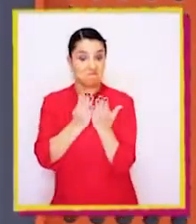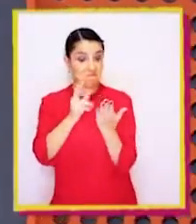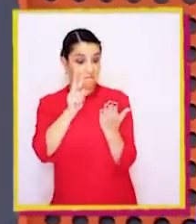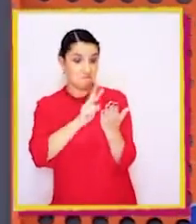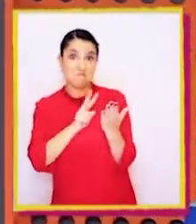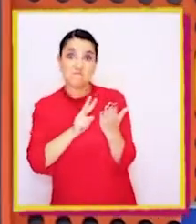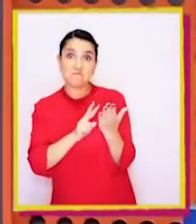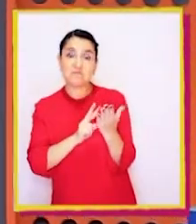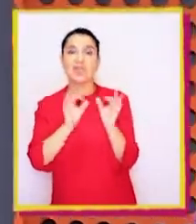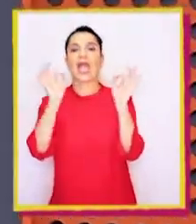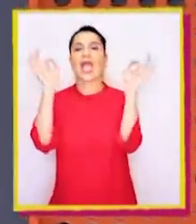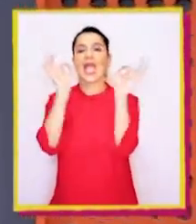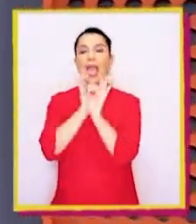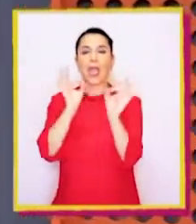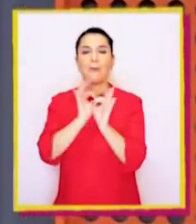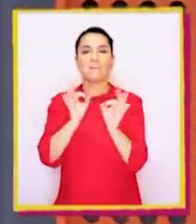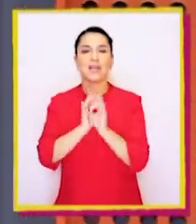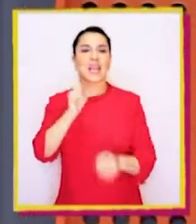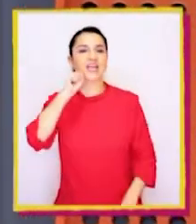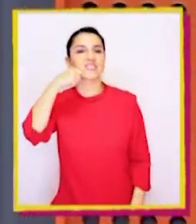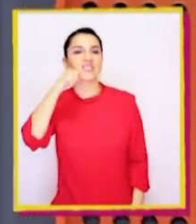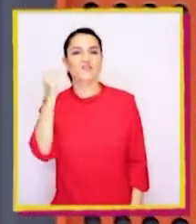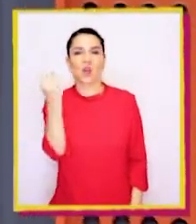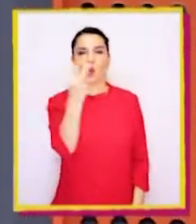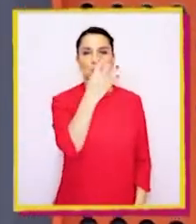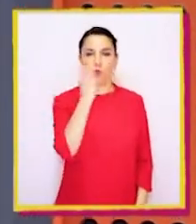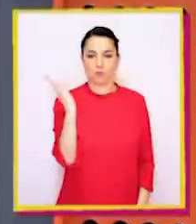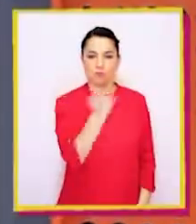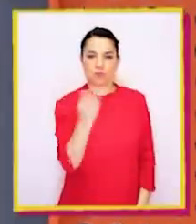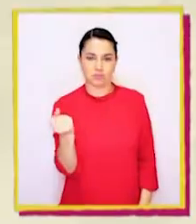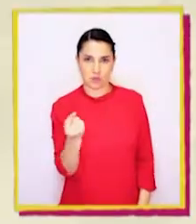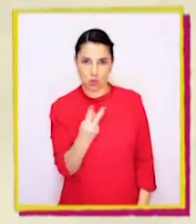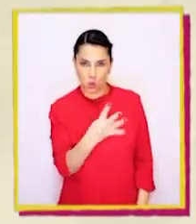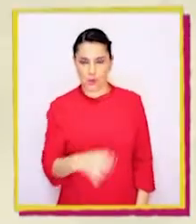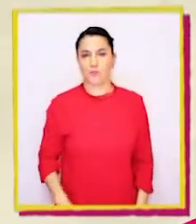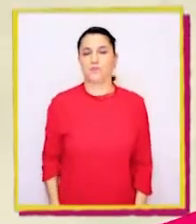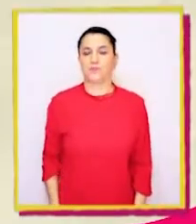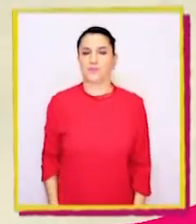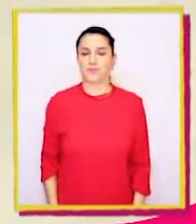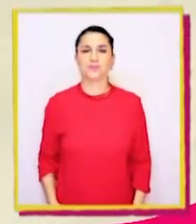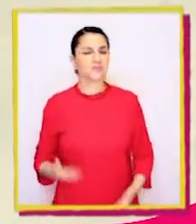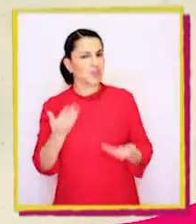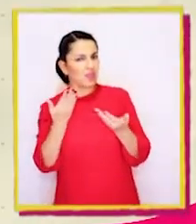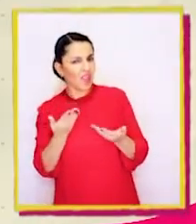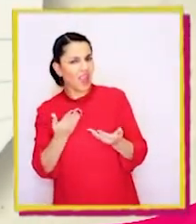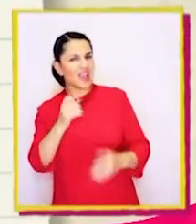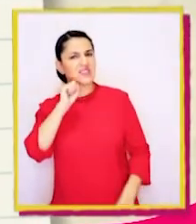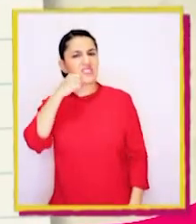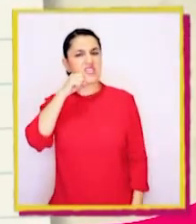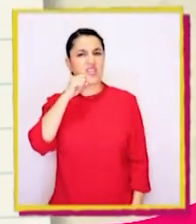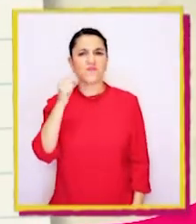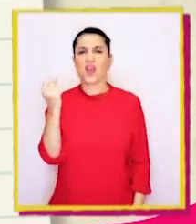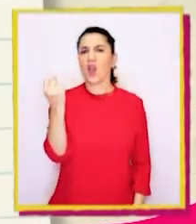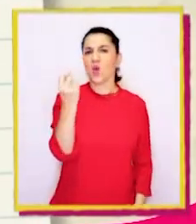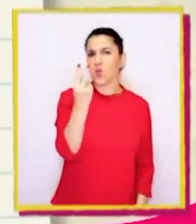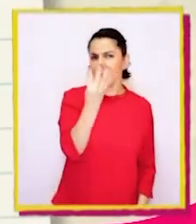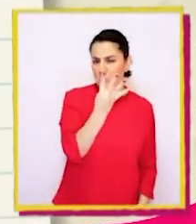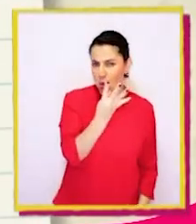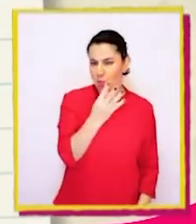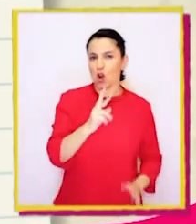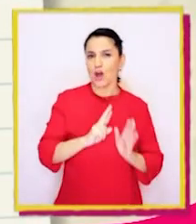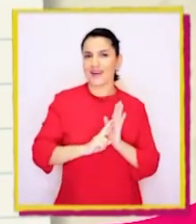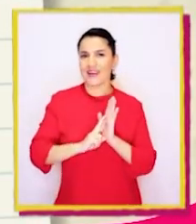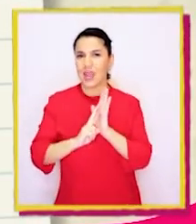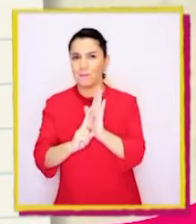Miren, aquí encontré un libro donde explica qué son las fracciones. Veamos qué dice. Una fracción es un número que